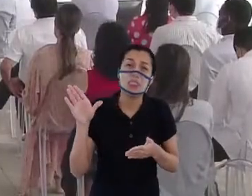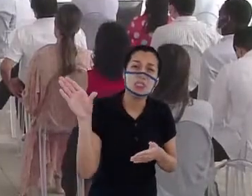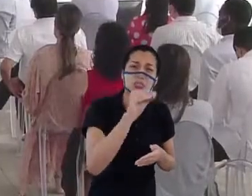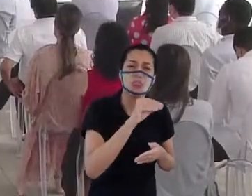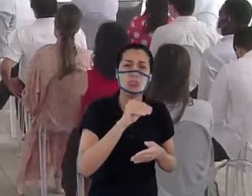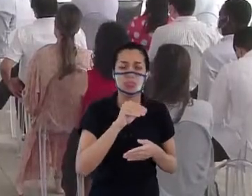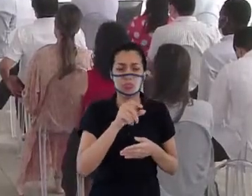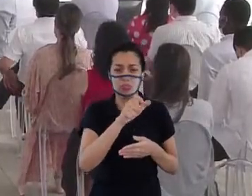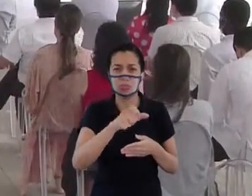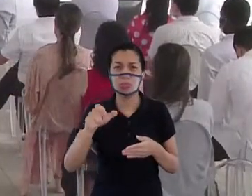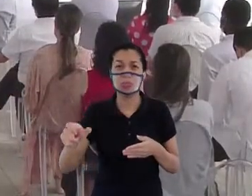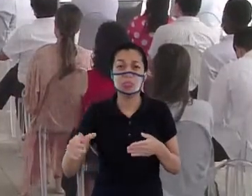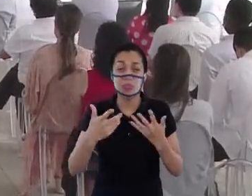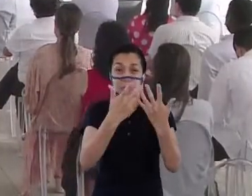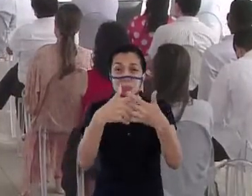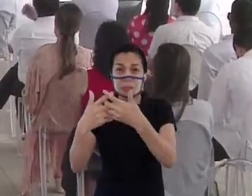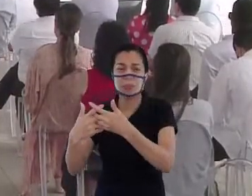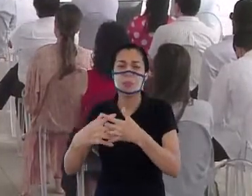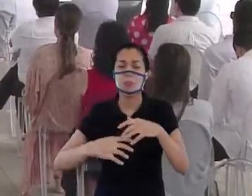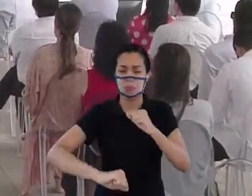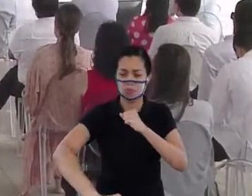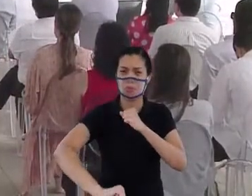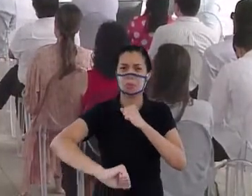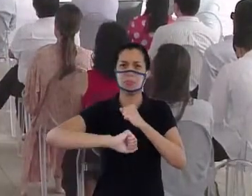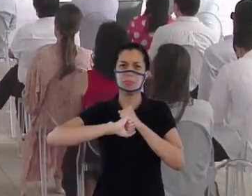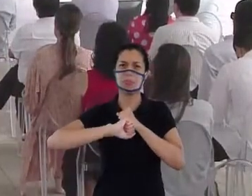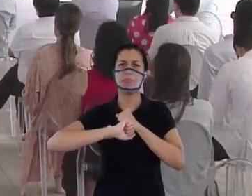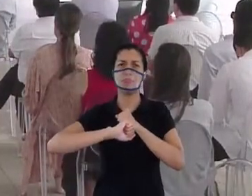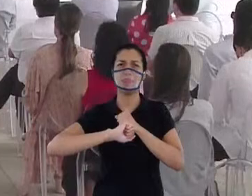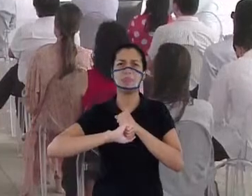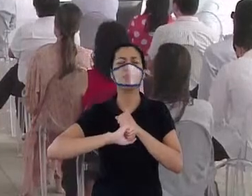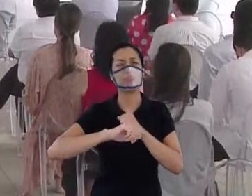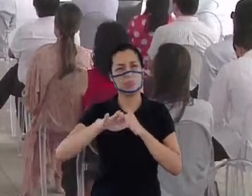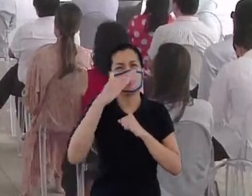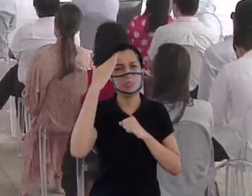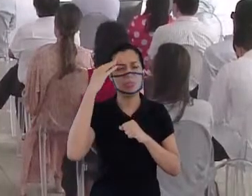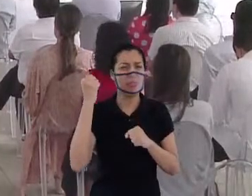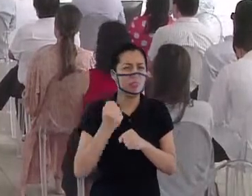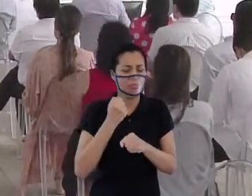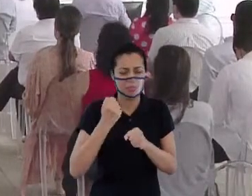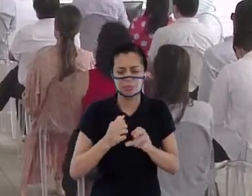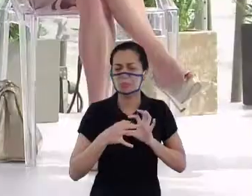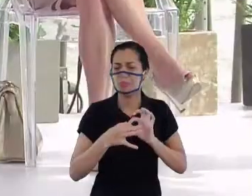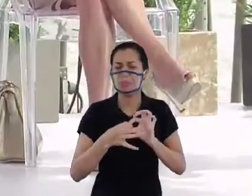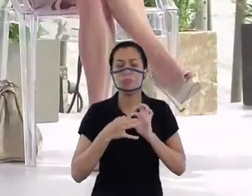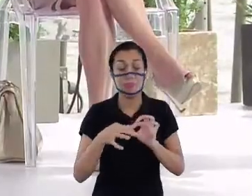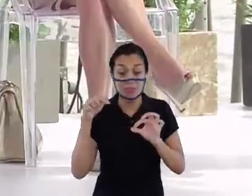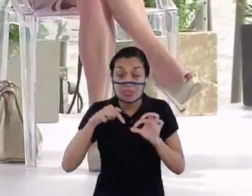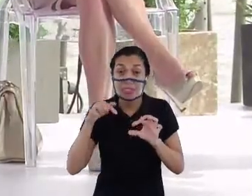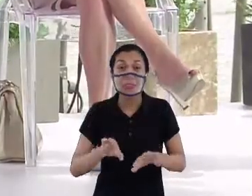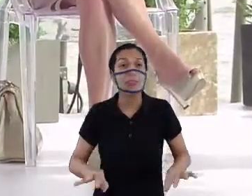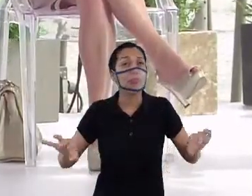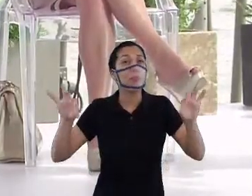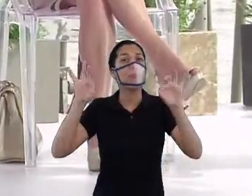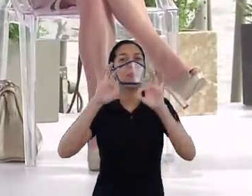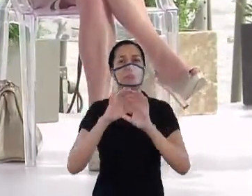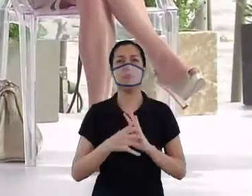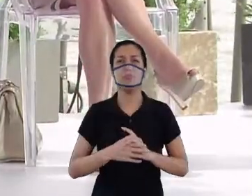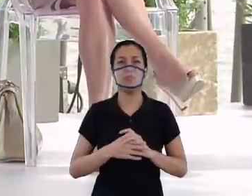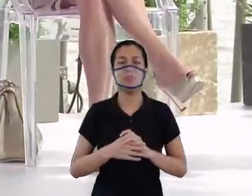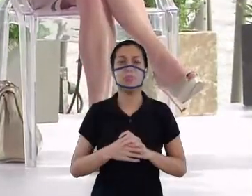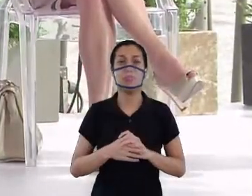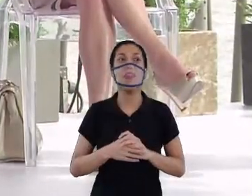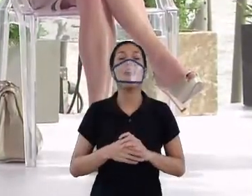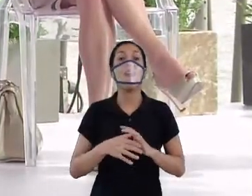aliados. Ustedes saben que si no es por el trabajo en equipo, aquí no pudiéramos ver el futuro con esperanza. Pero